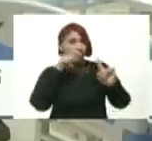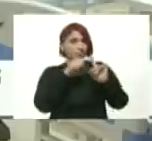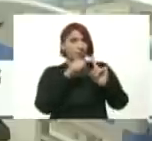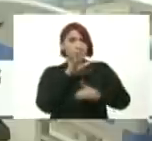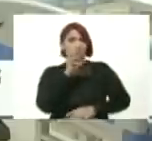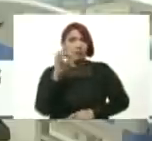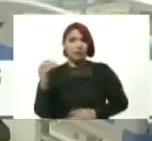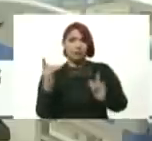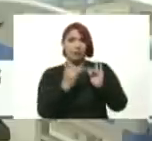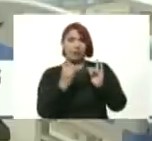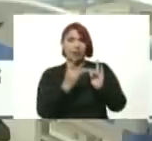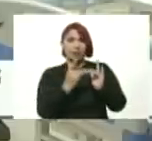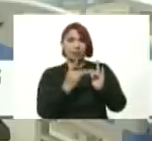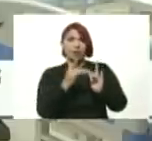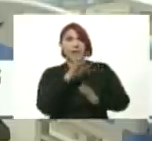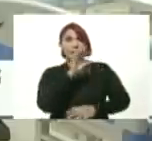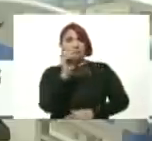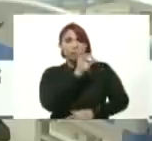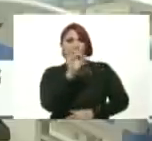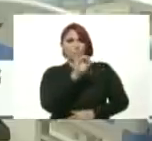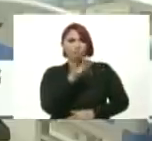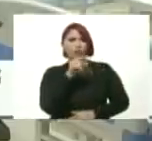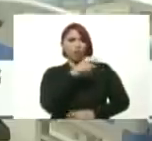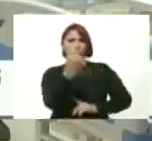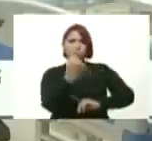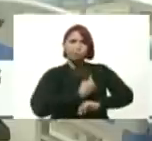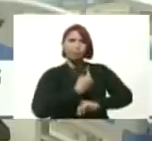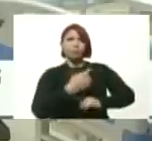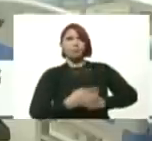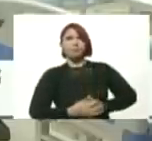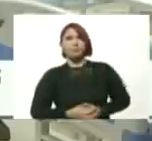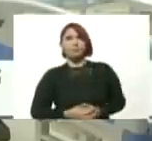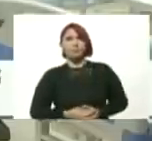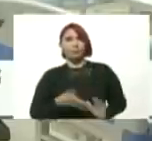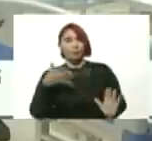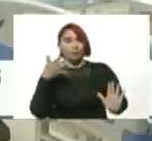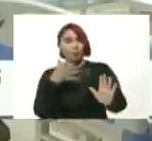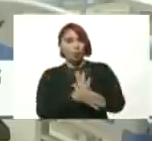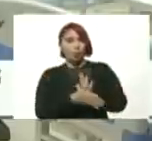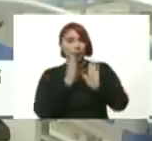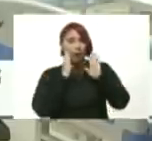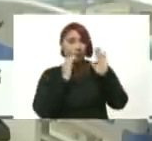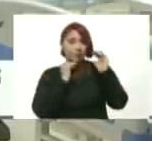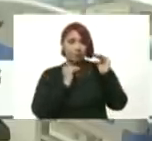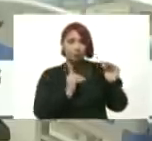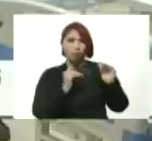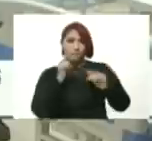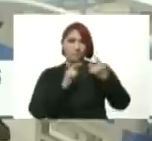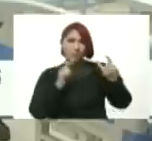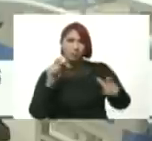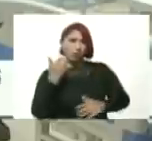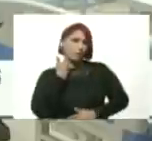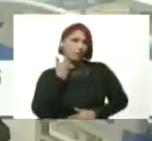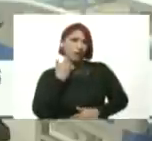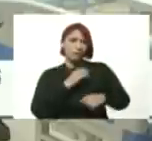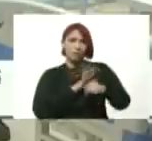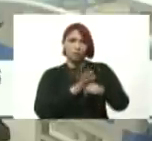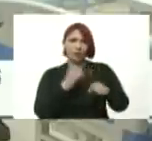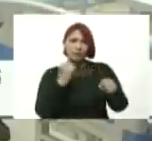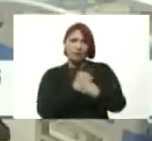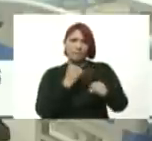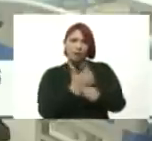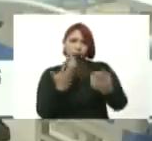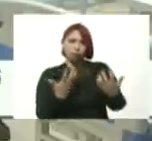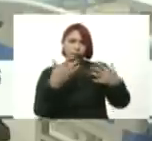hemos avanzado en más de un 500% como los tests no los ha ordenado en lo que ha sido la atención de los pacientes de kobe ha sido un trabajo en